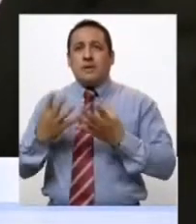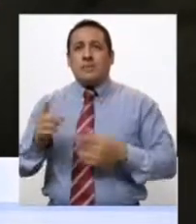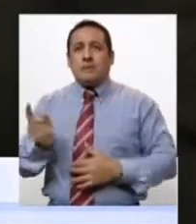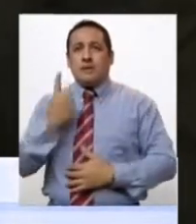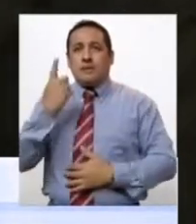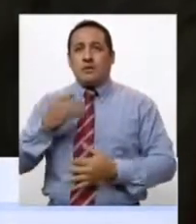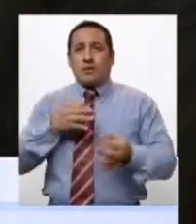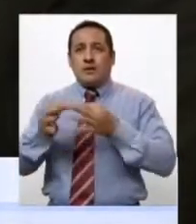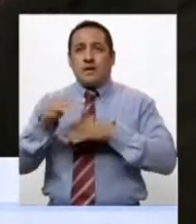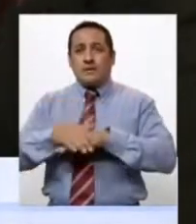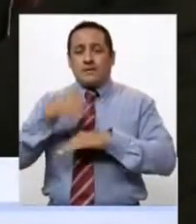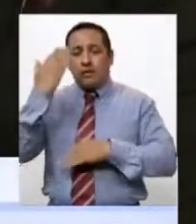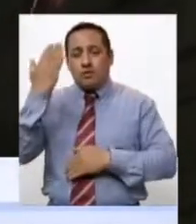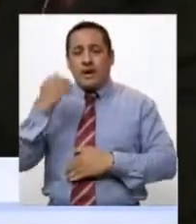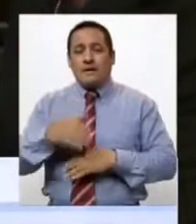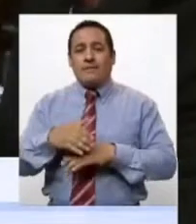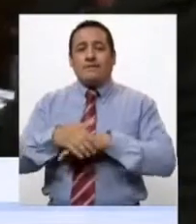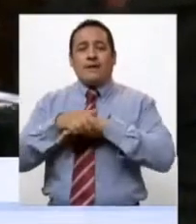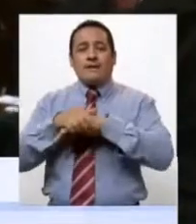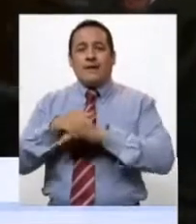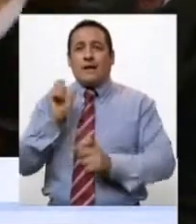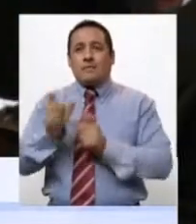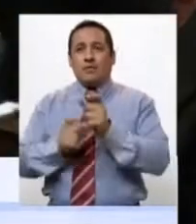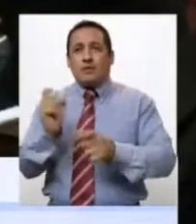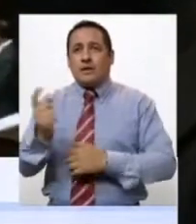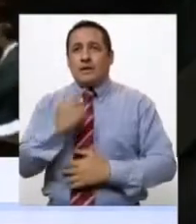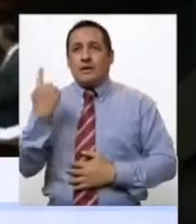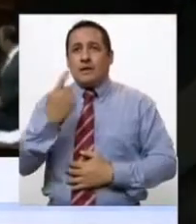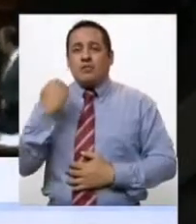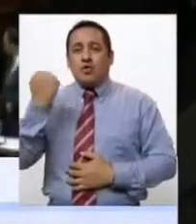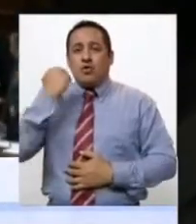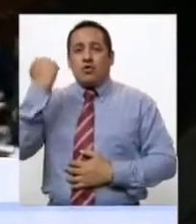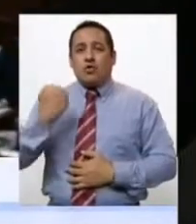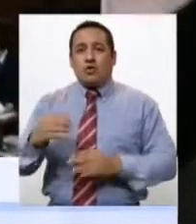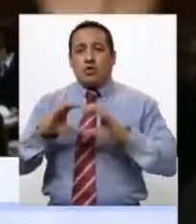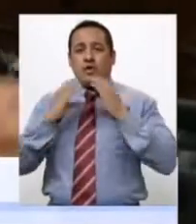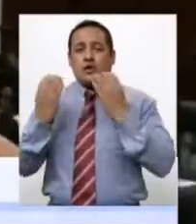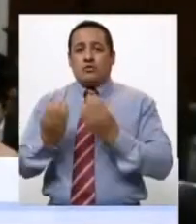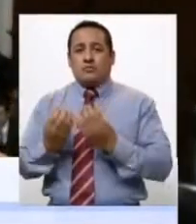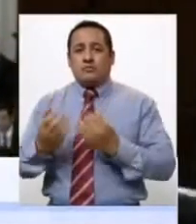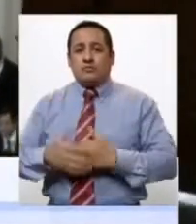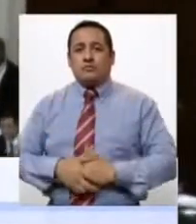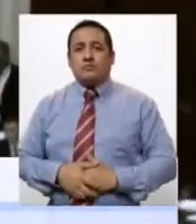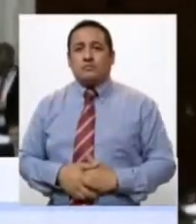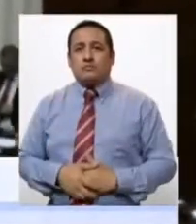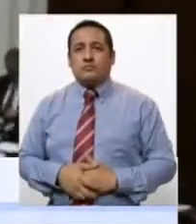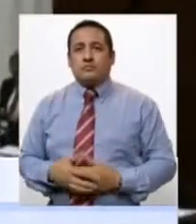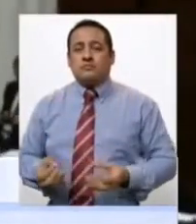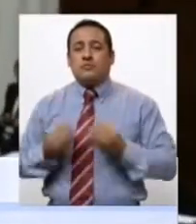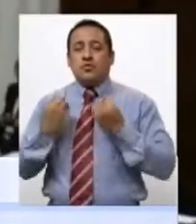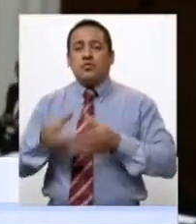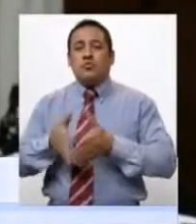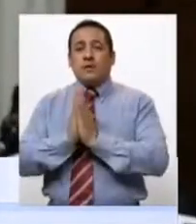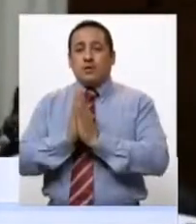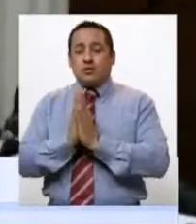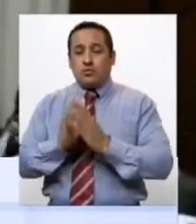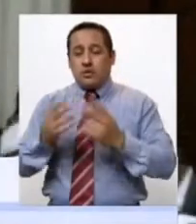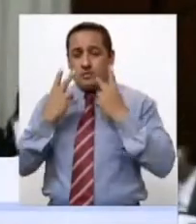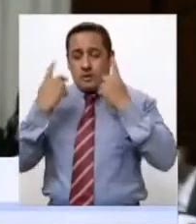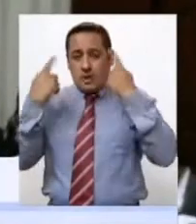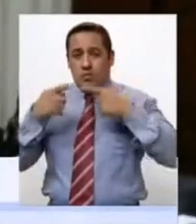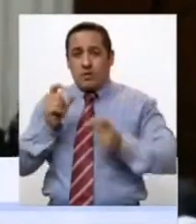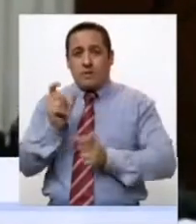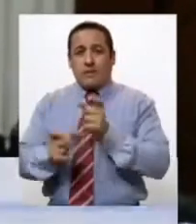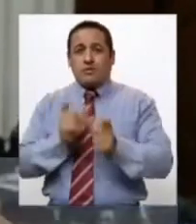lugar, saludar y felicitar a todos los ciudadanos por este logro del Congreso de la República, ¿no? Porque es un pedido finalmente de